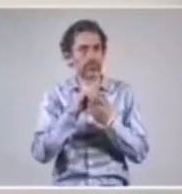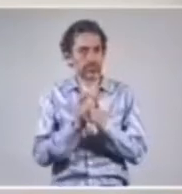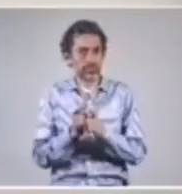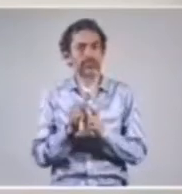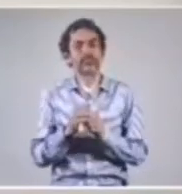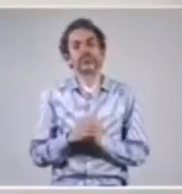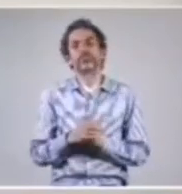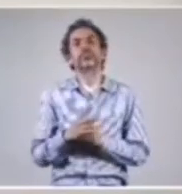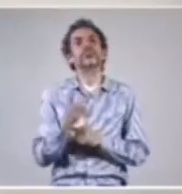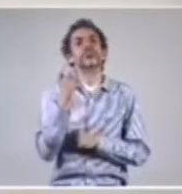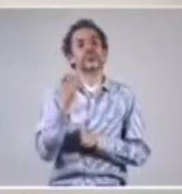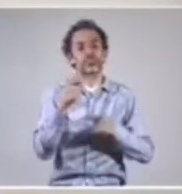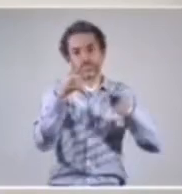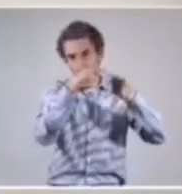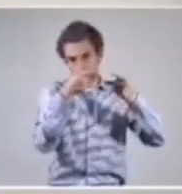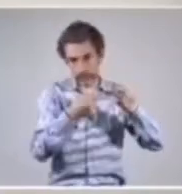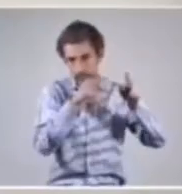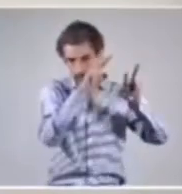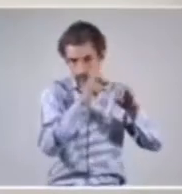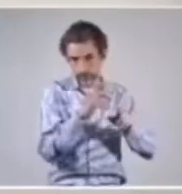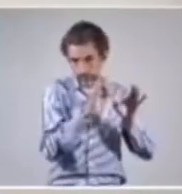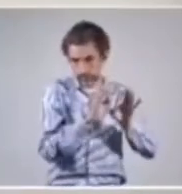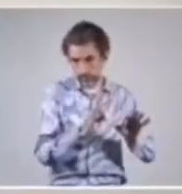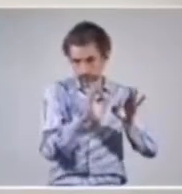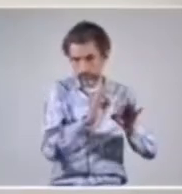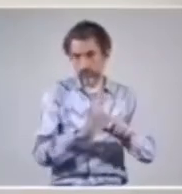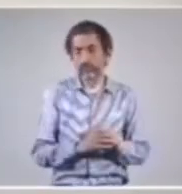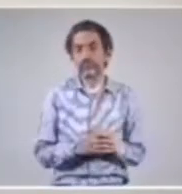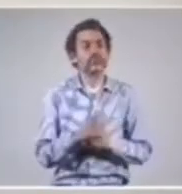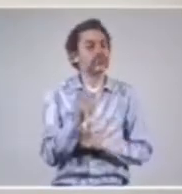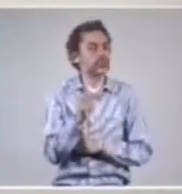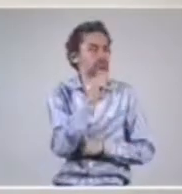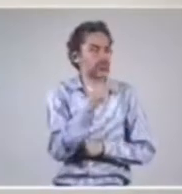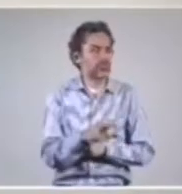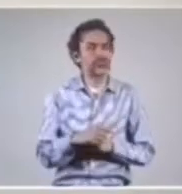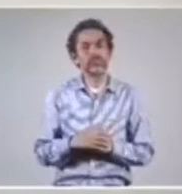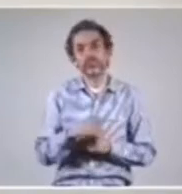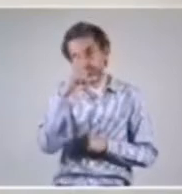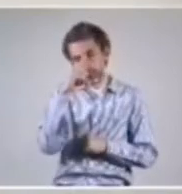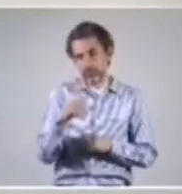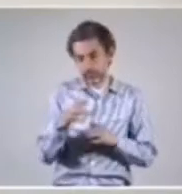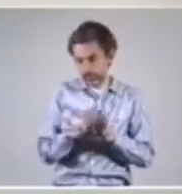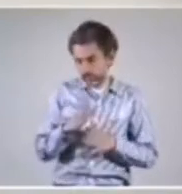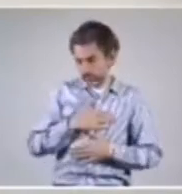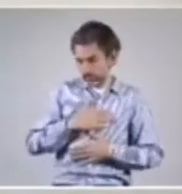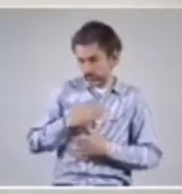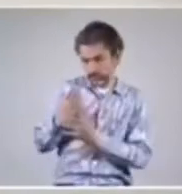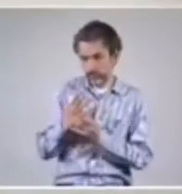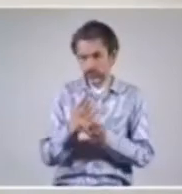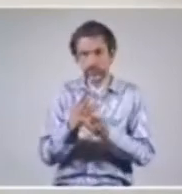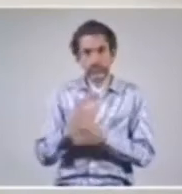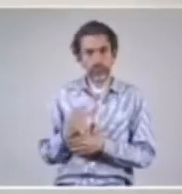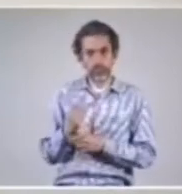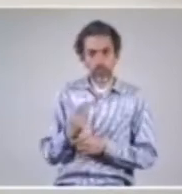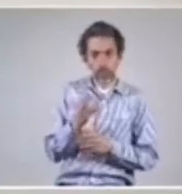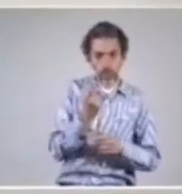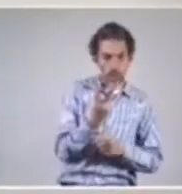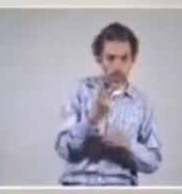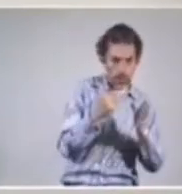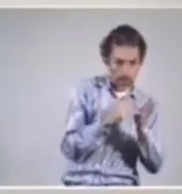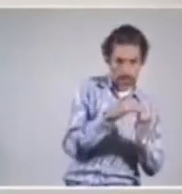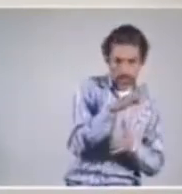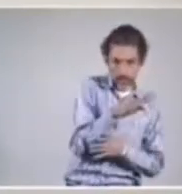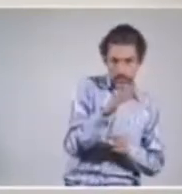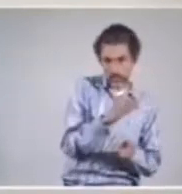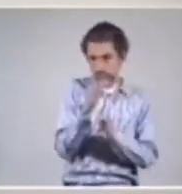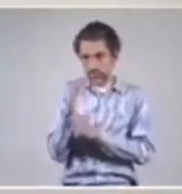Entonces, son estos dos temas importantes y al mismo tiempo decirles que entre el año pasado y este, si no tomamos en